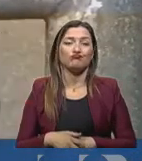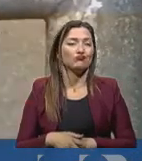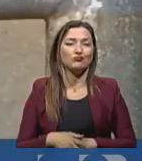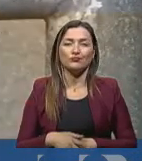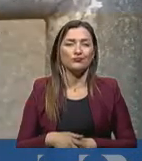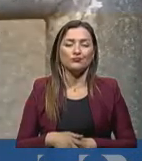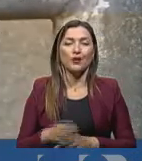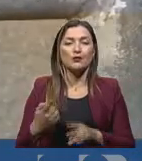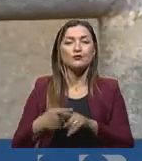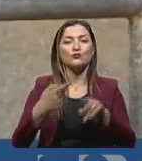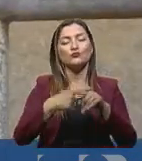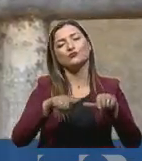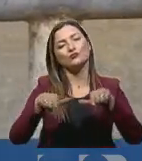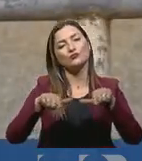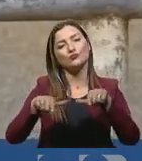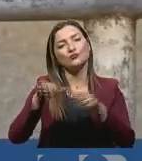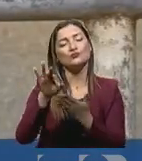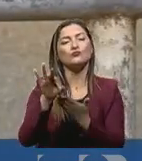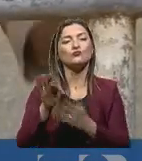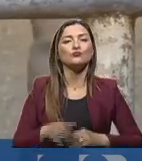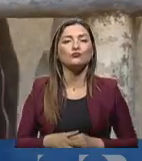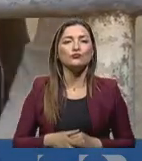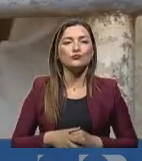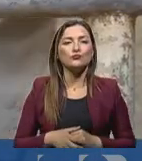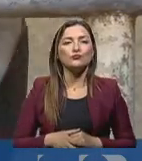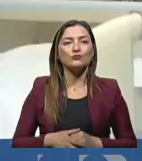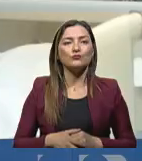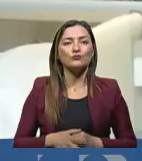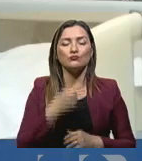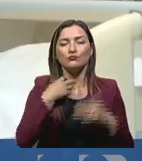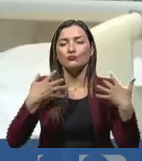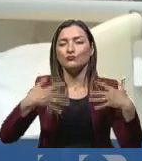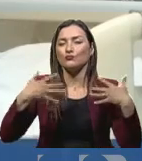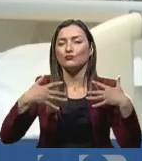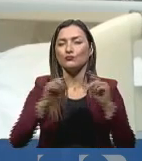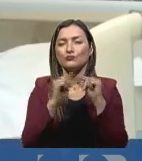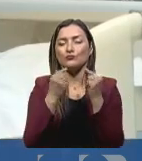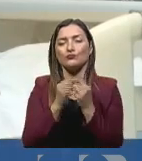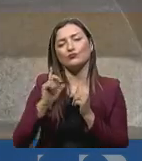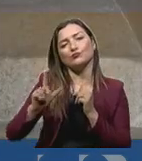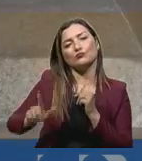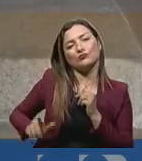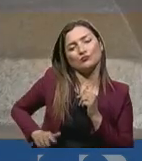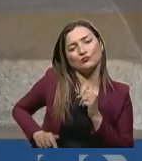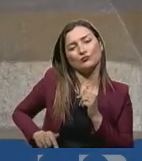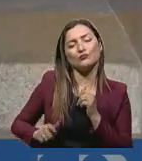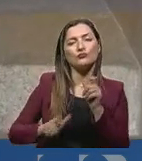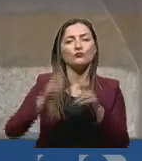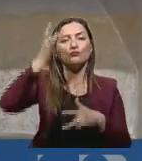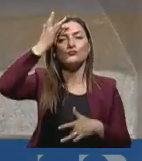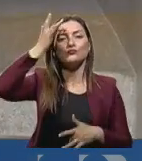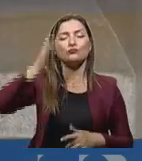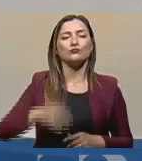incidentes en las distintas casas de salud del cantón es por ello que el temor está latente en el gremio de salud y también en los pacientes